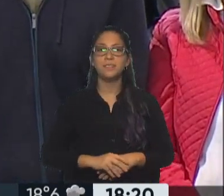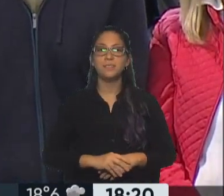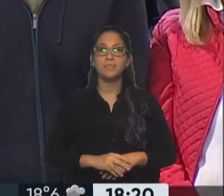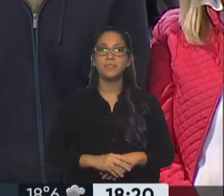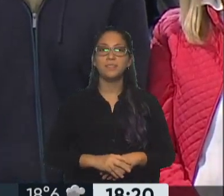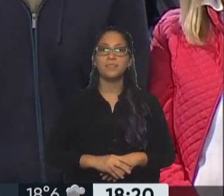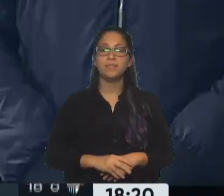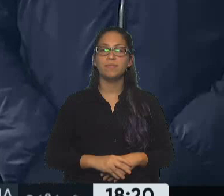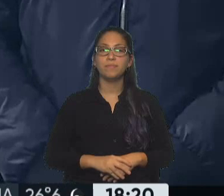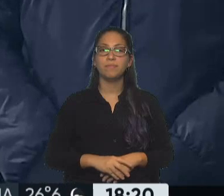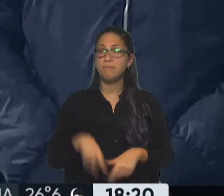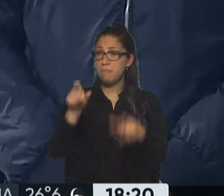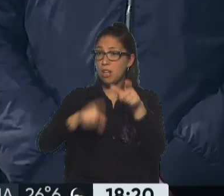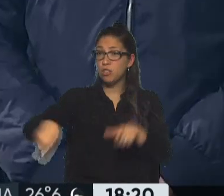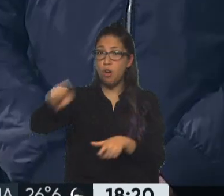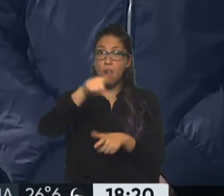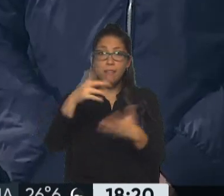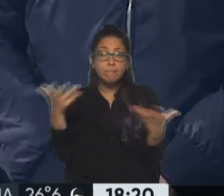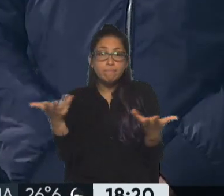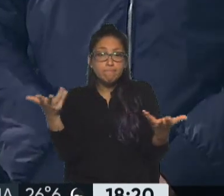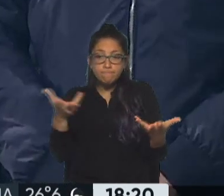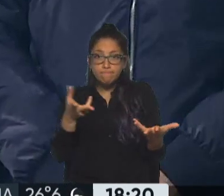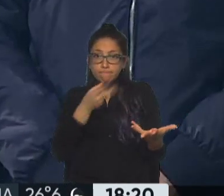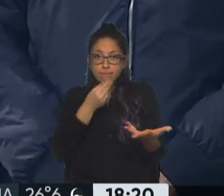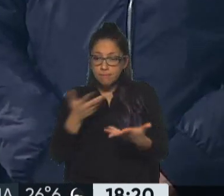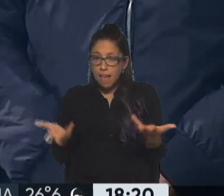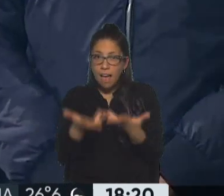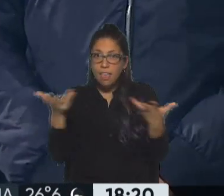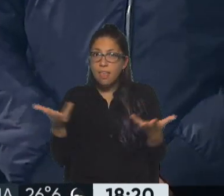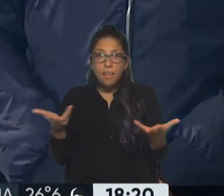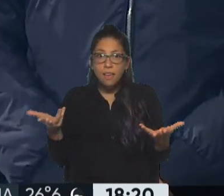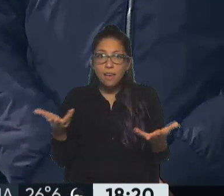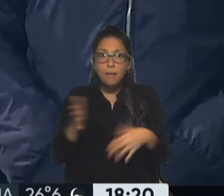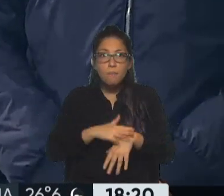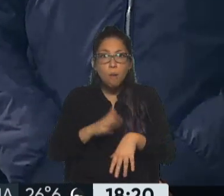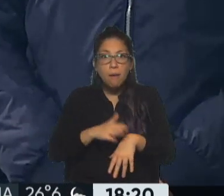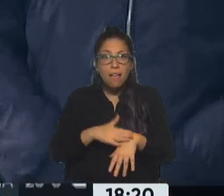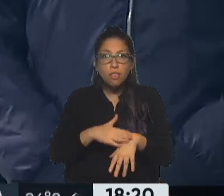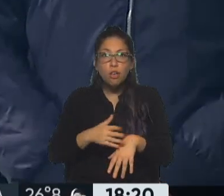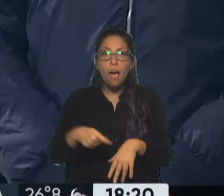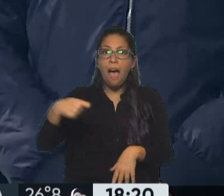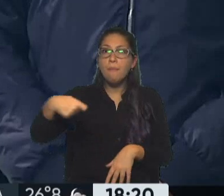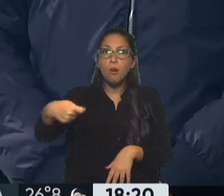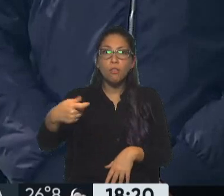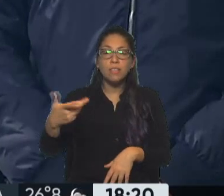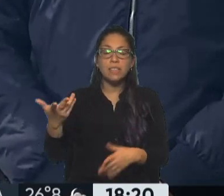había quedado a la intemperie. Eran tiempos en los que no habían blanqueado los